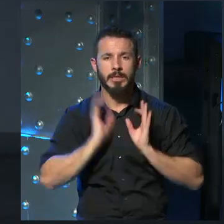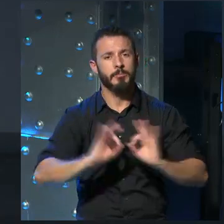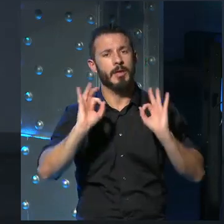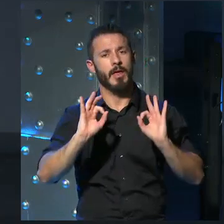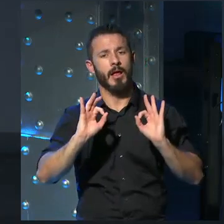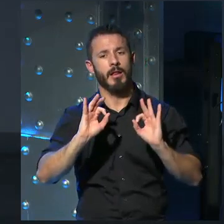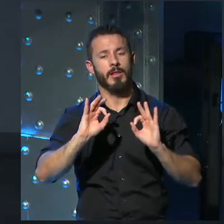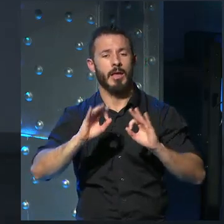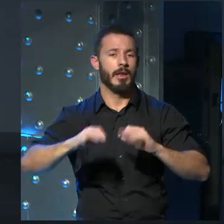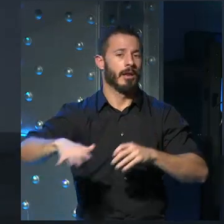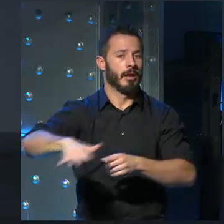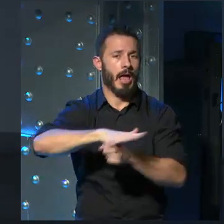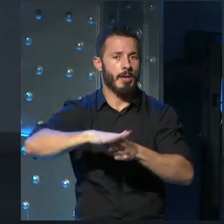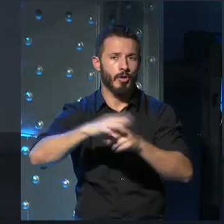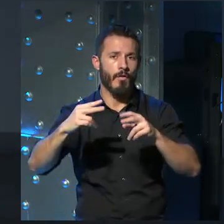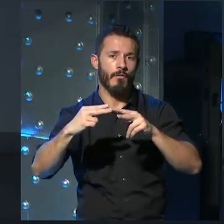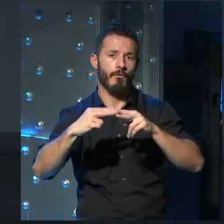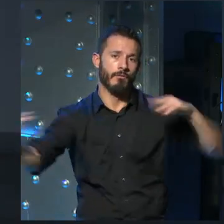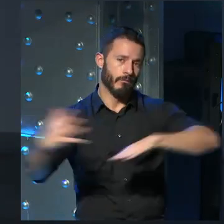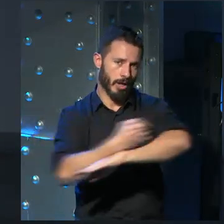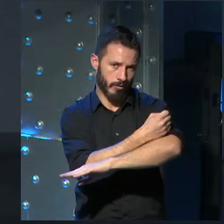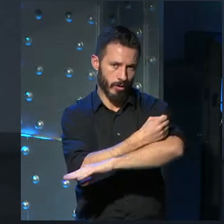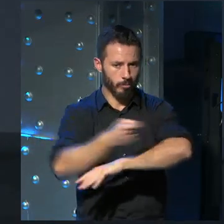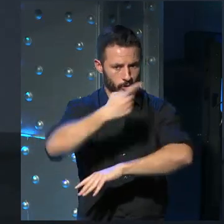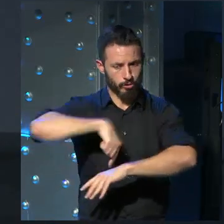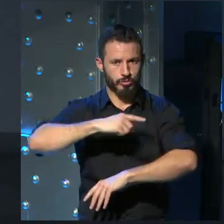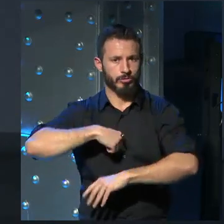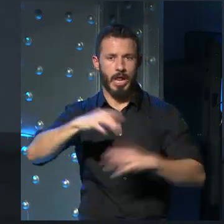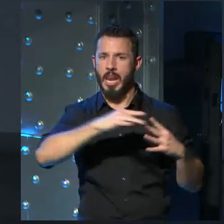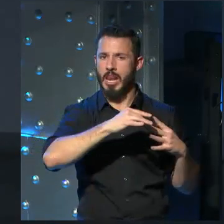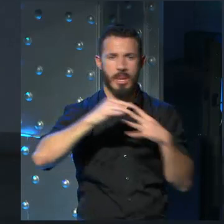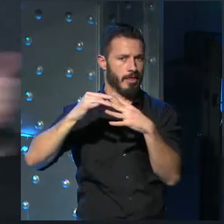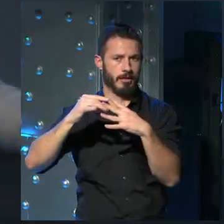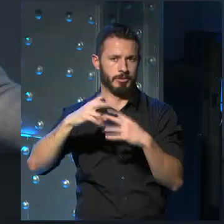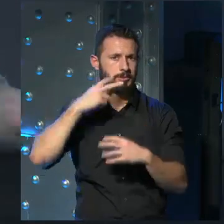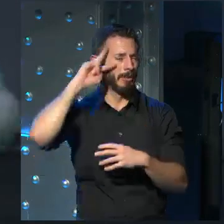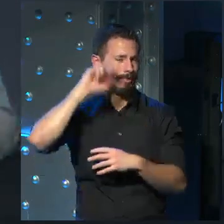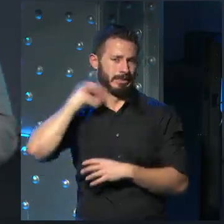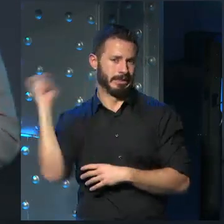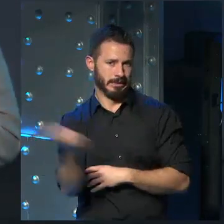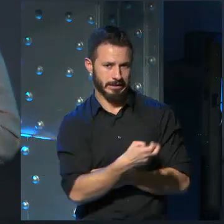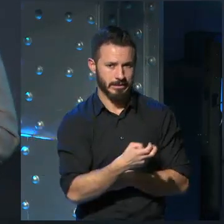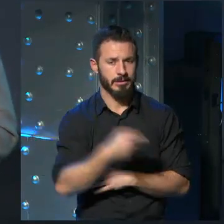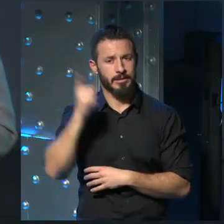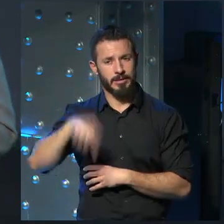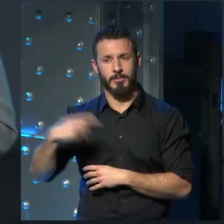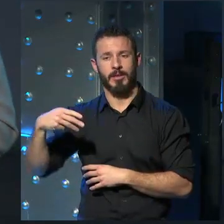campo ferroviario, donde somos líderes a nivel internacional, donde hay experiencias como la que he contado, pero venimos también de Meca Medina